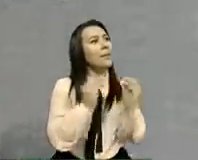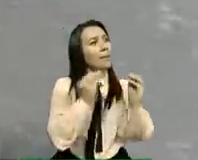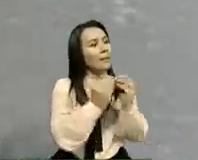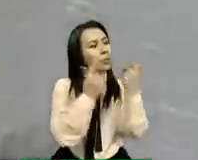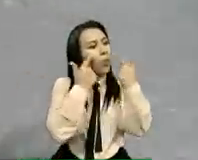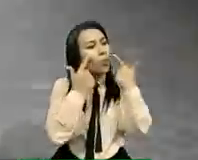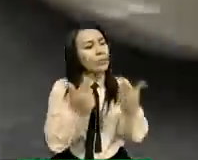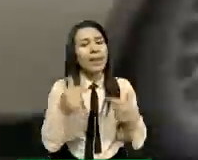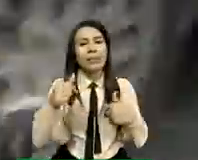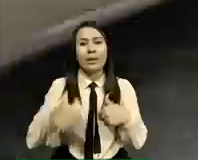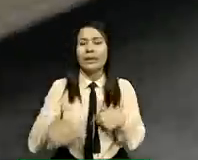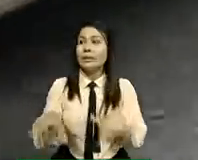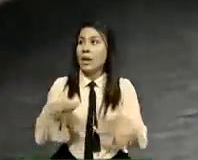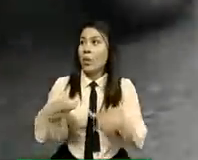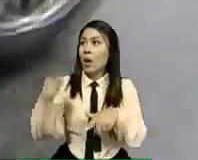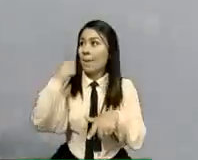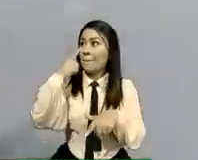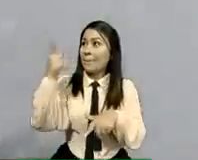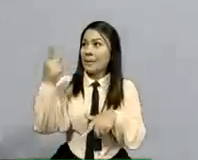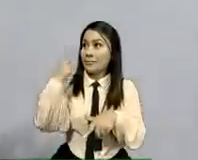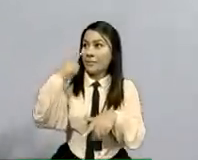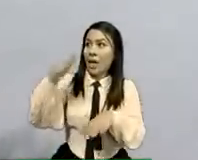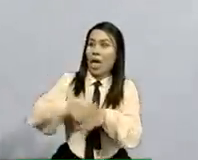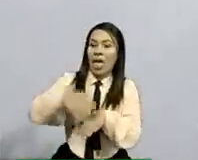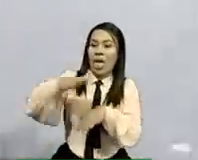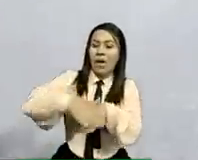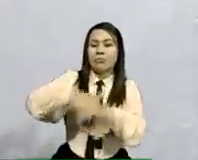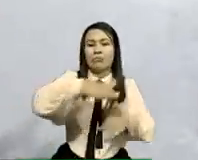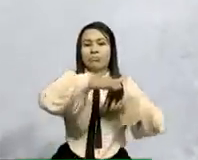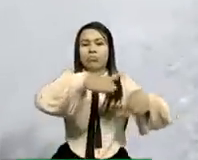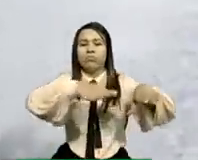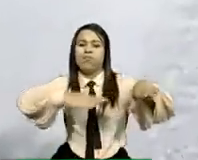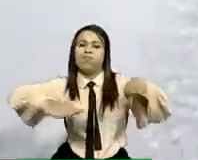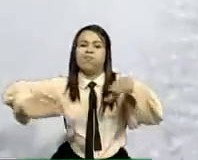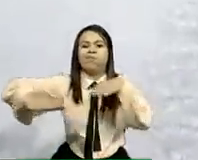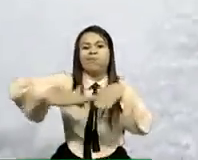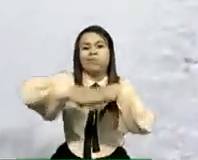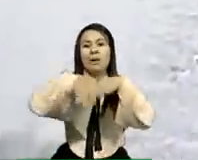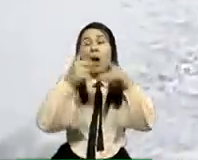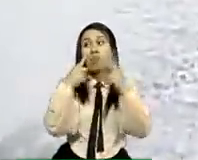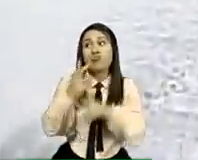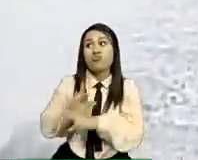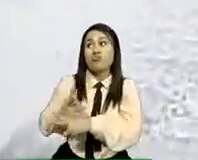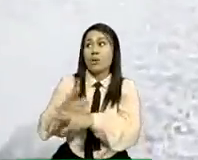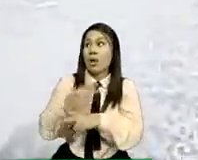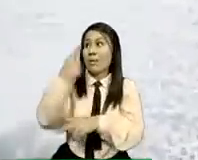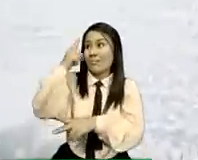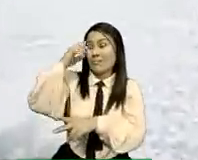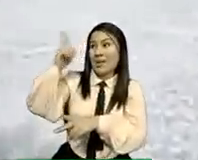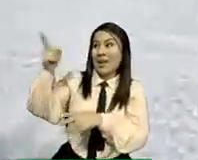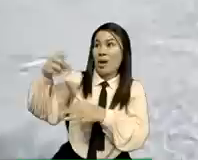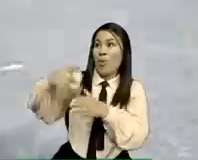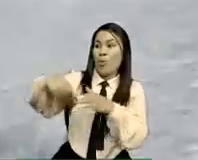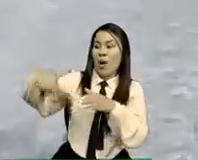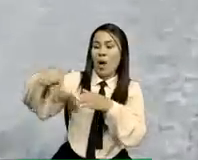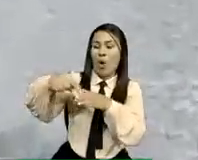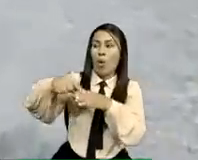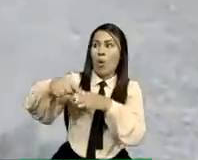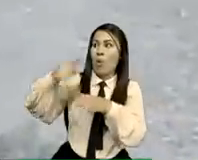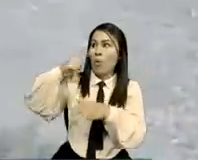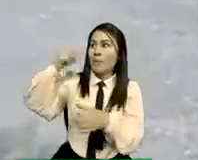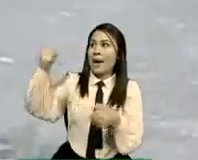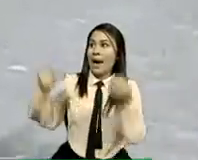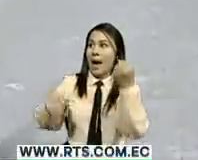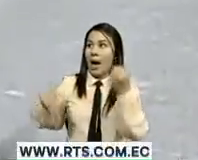instantes, como nos damos cuenta, producto del paso de algunos vehículos, tanto autos como